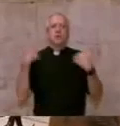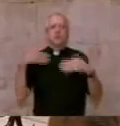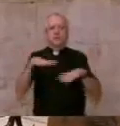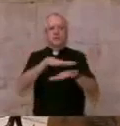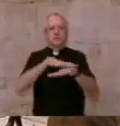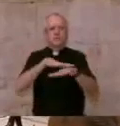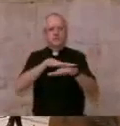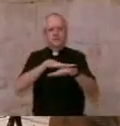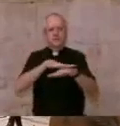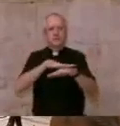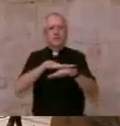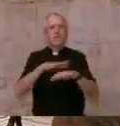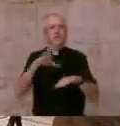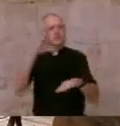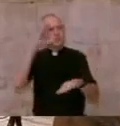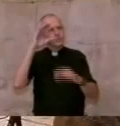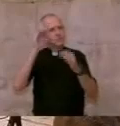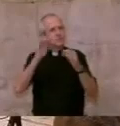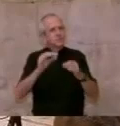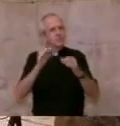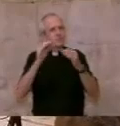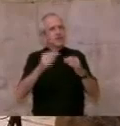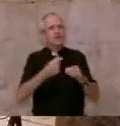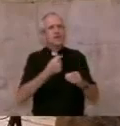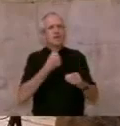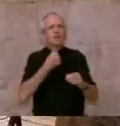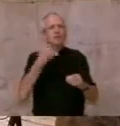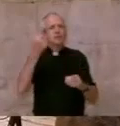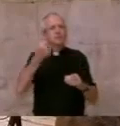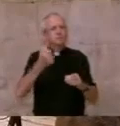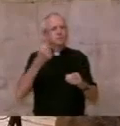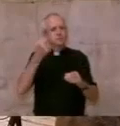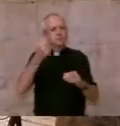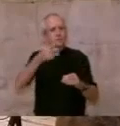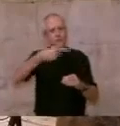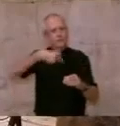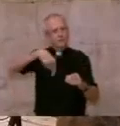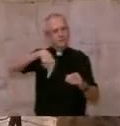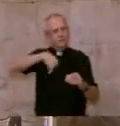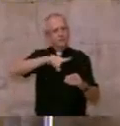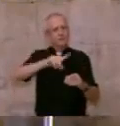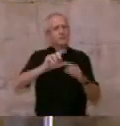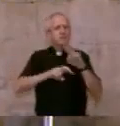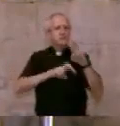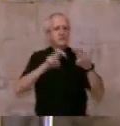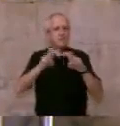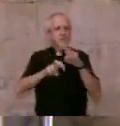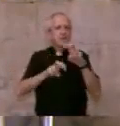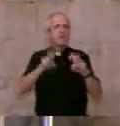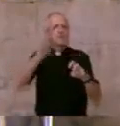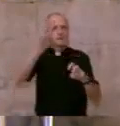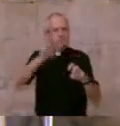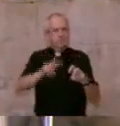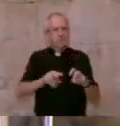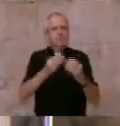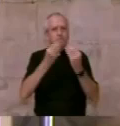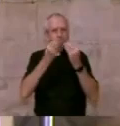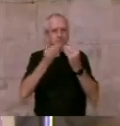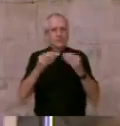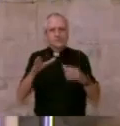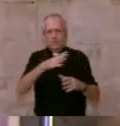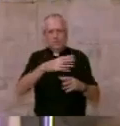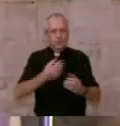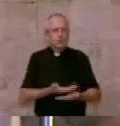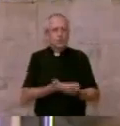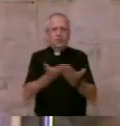Por las autoridades civiles, para que escuchen siempre la voz de nuestros pastores y busquen siempre el verdadero bien común de todos